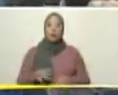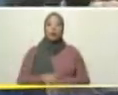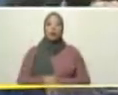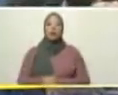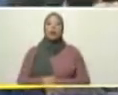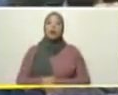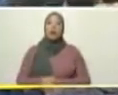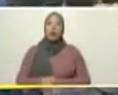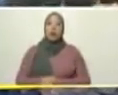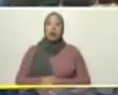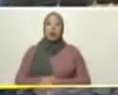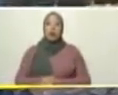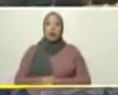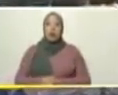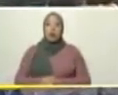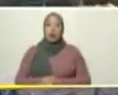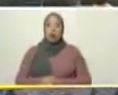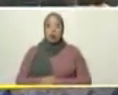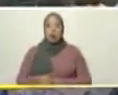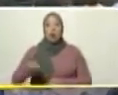Ayer lo hablábamos con